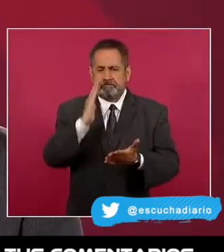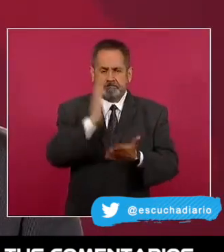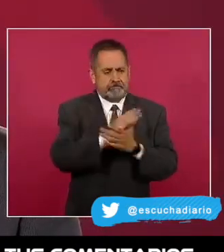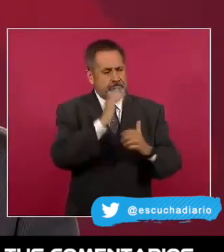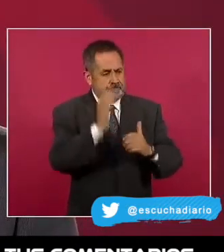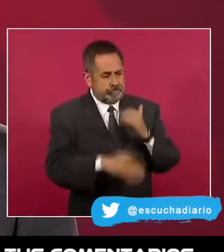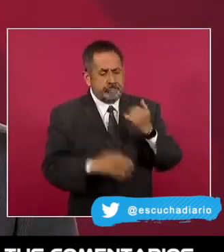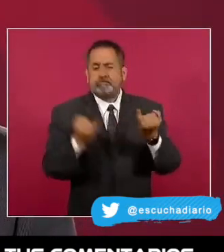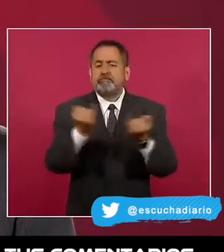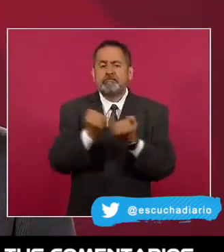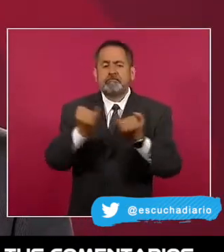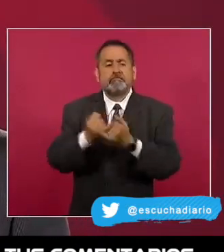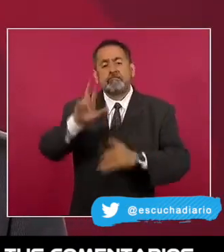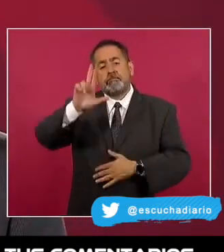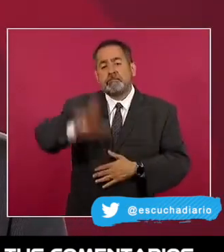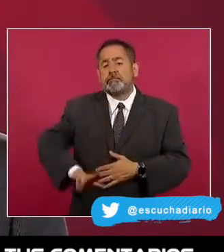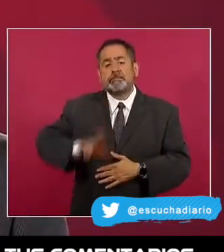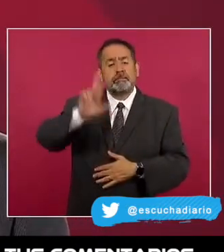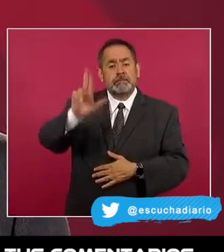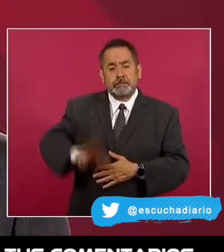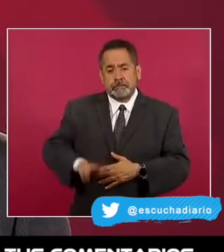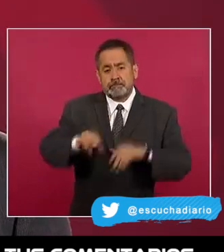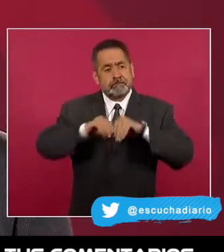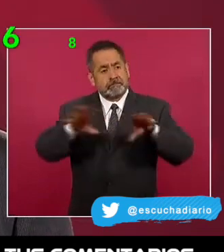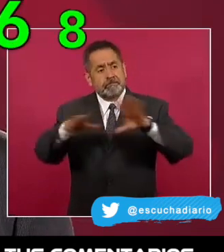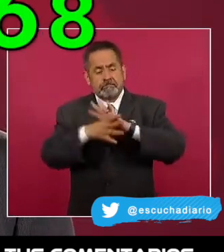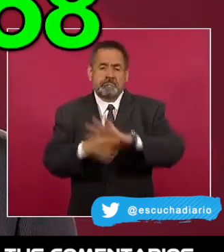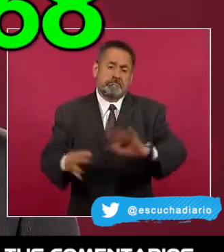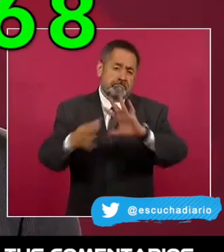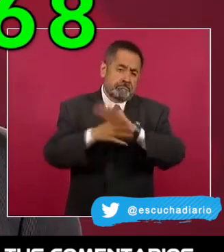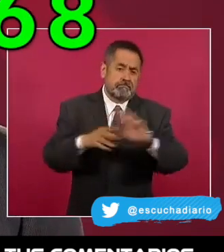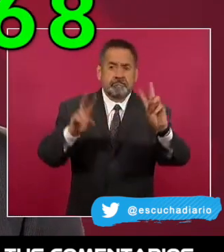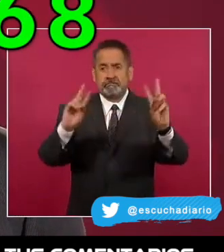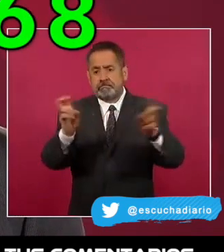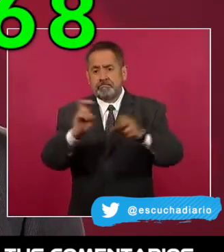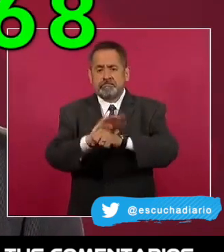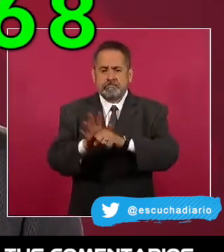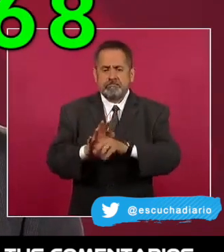a la vacunación en México en todo el país, hay un total de